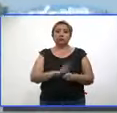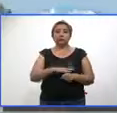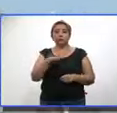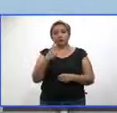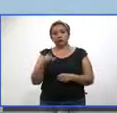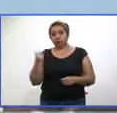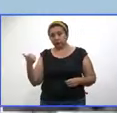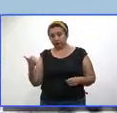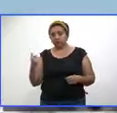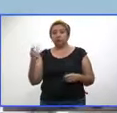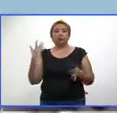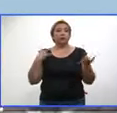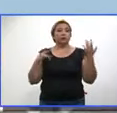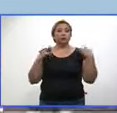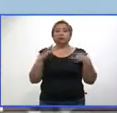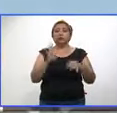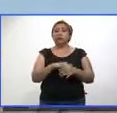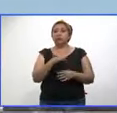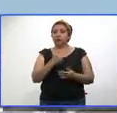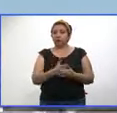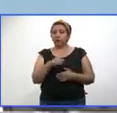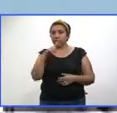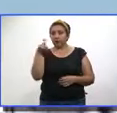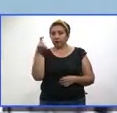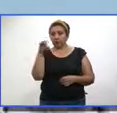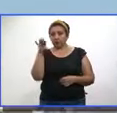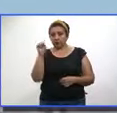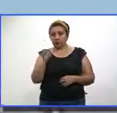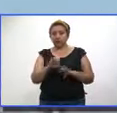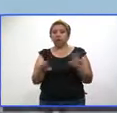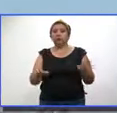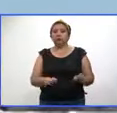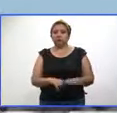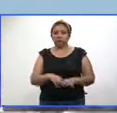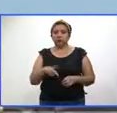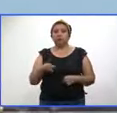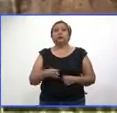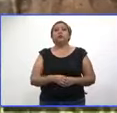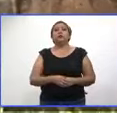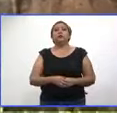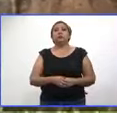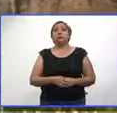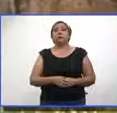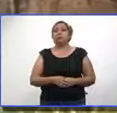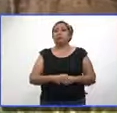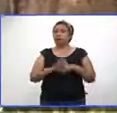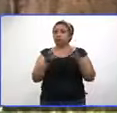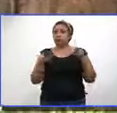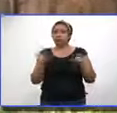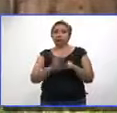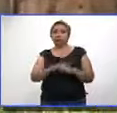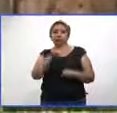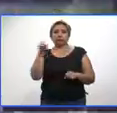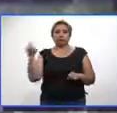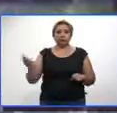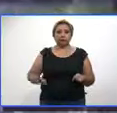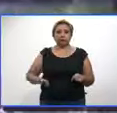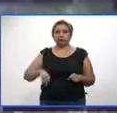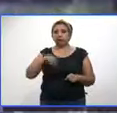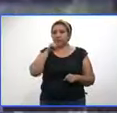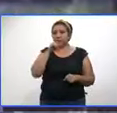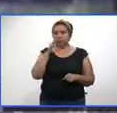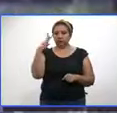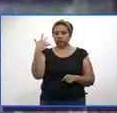que el paseante tradicional, porque invierte $100 más por gastos de equipo, travesía e información. En el país hay más de 100 especies de aves y